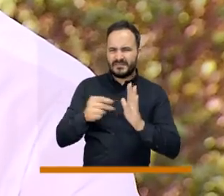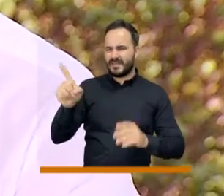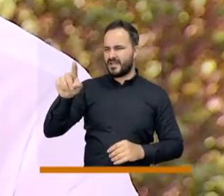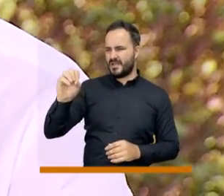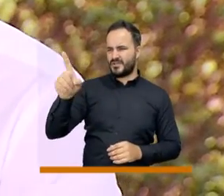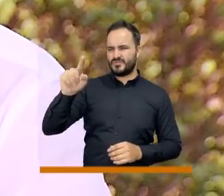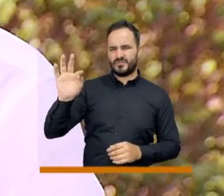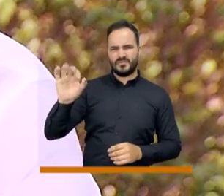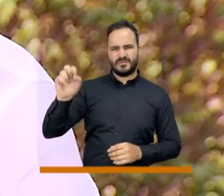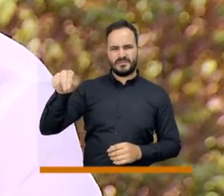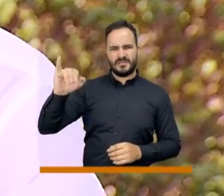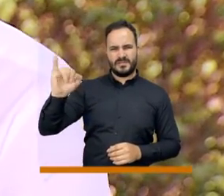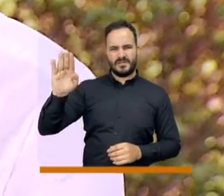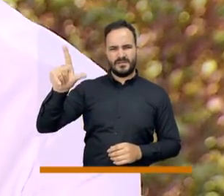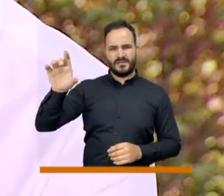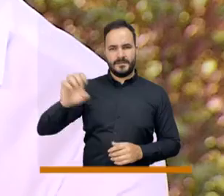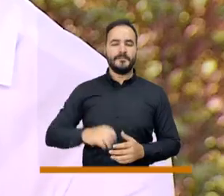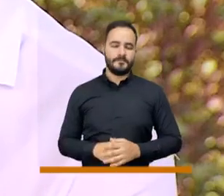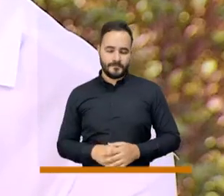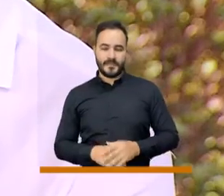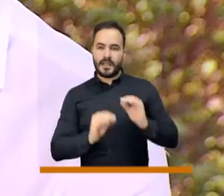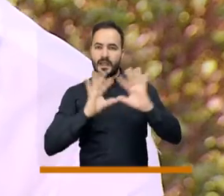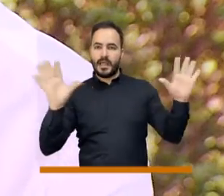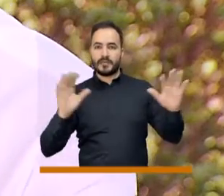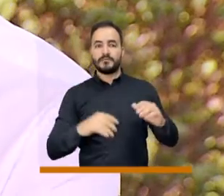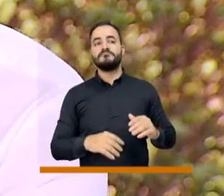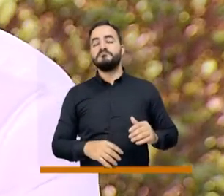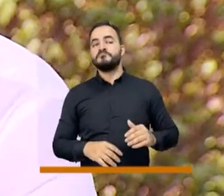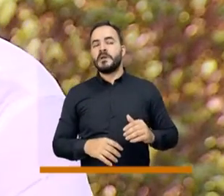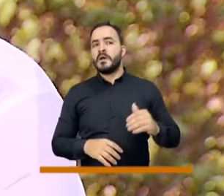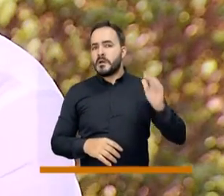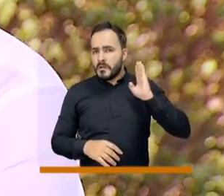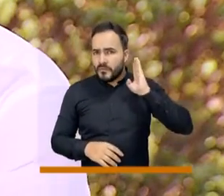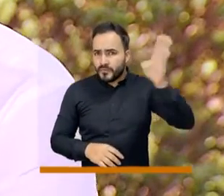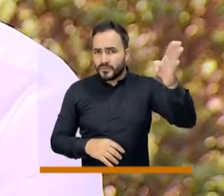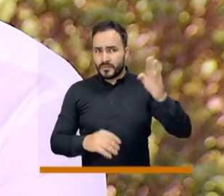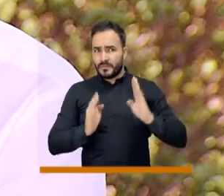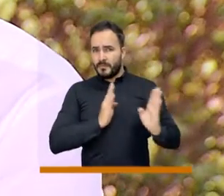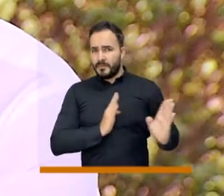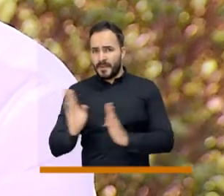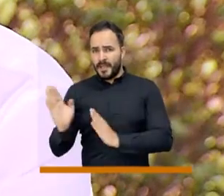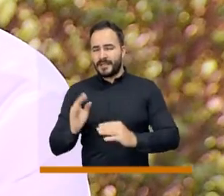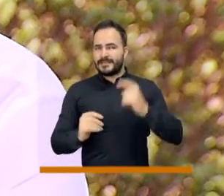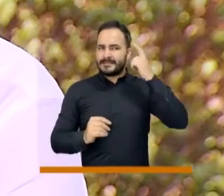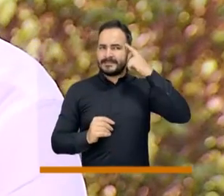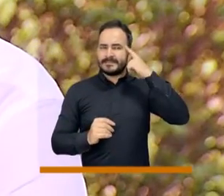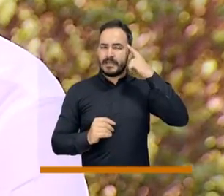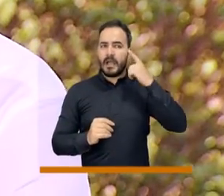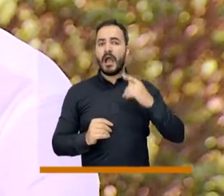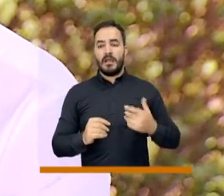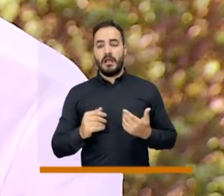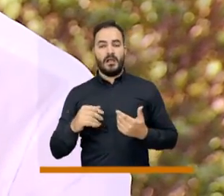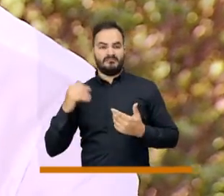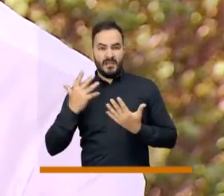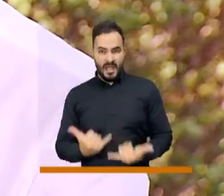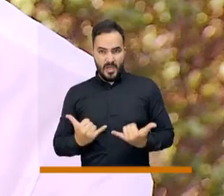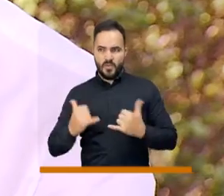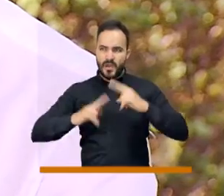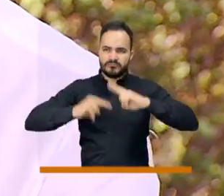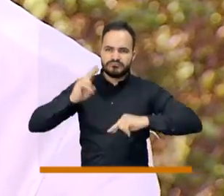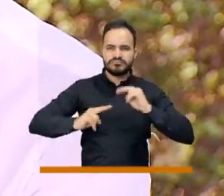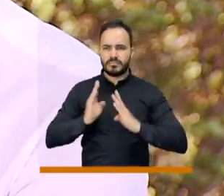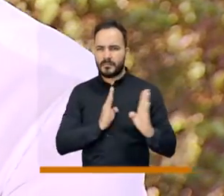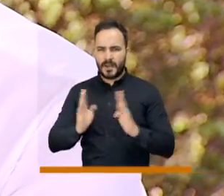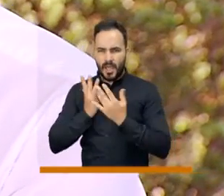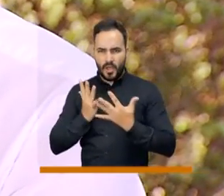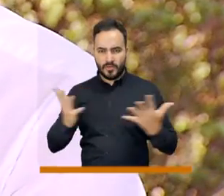ciudad que no compromete los recursos del futuro para que las generaciones siguientes puedan disfrutar de cada uno de los